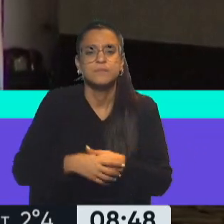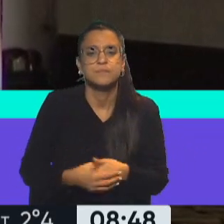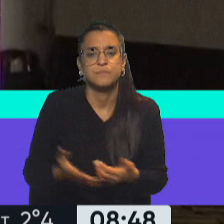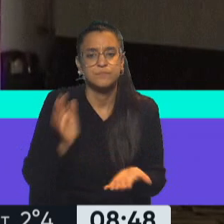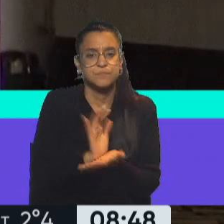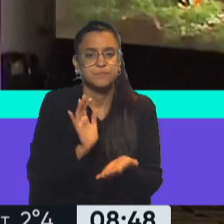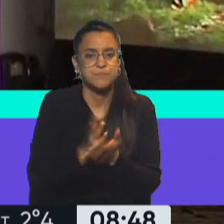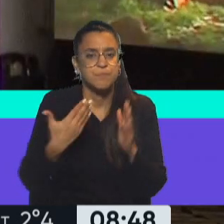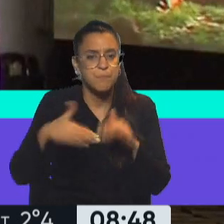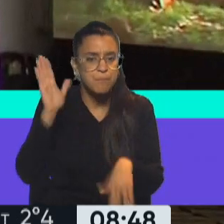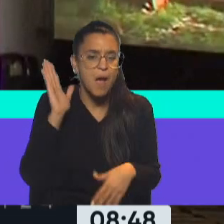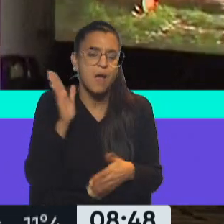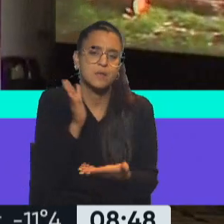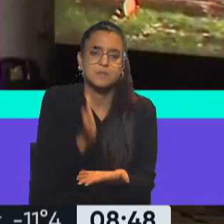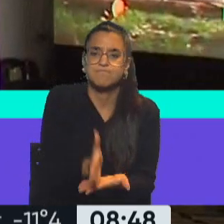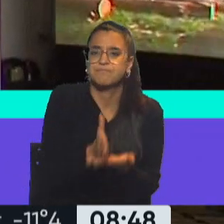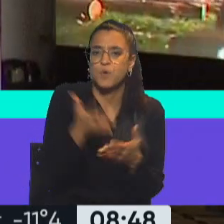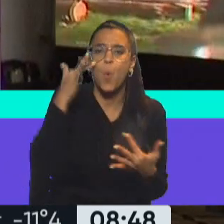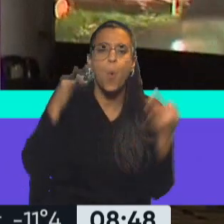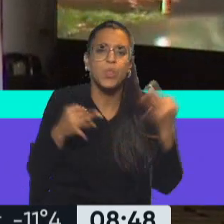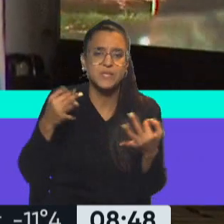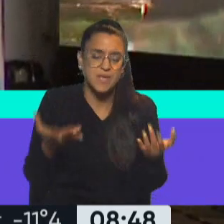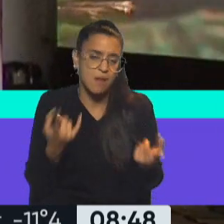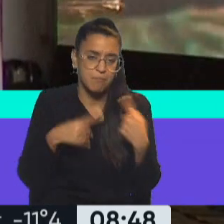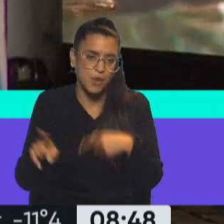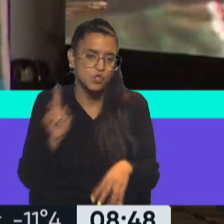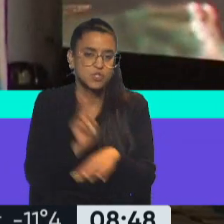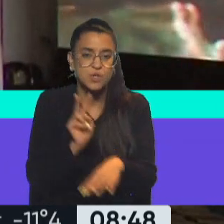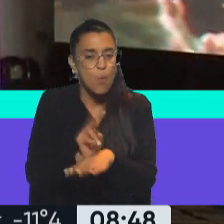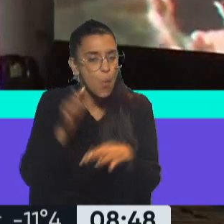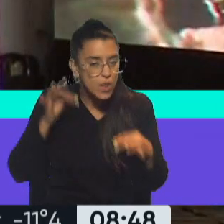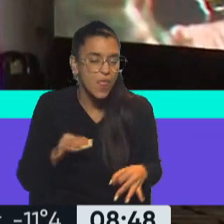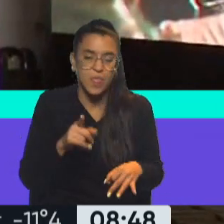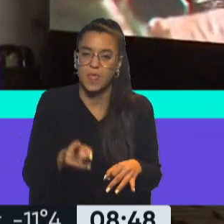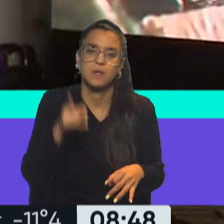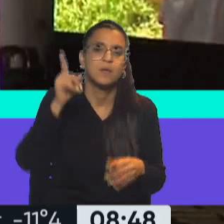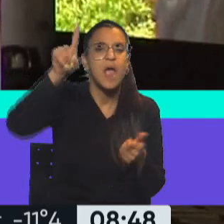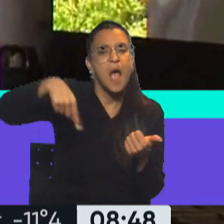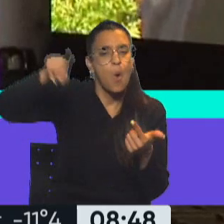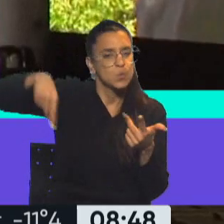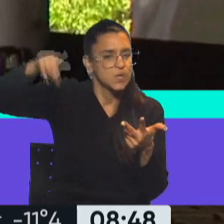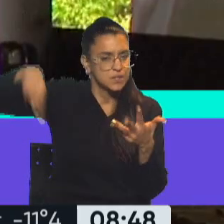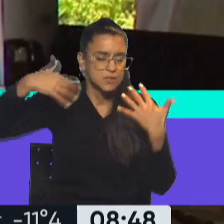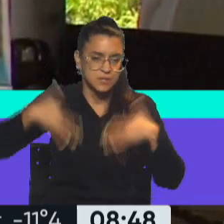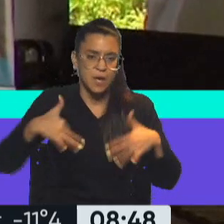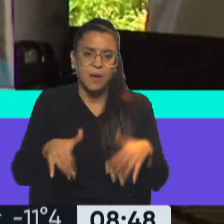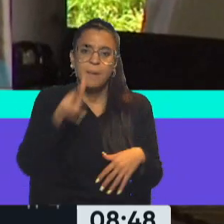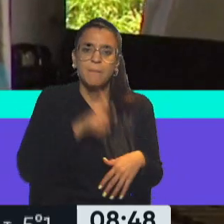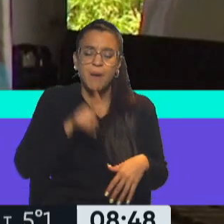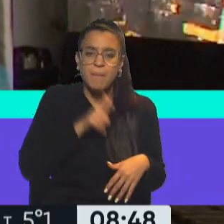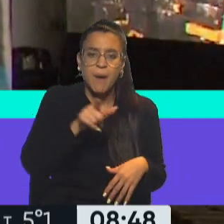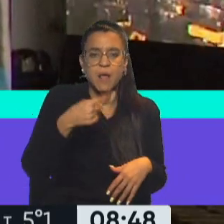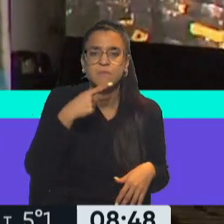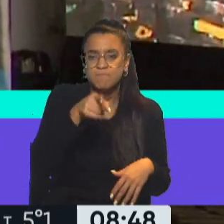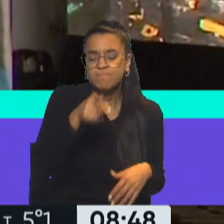con mucha más doctrina judicial. Pero la seguridad es multiagencial y me parece que es